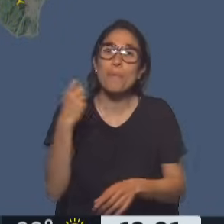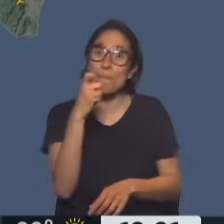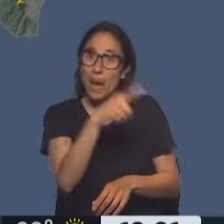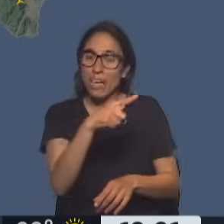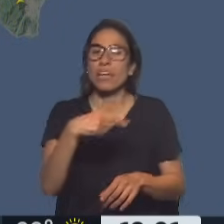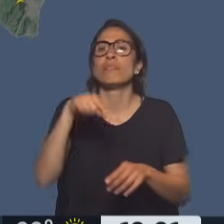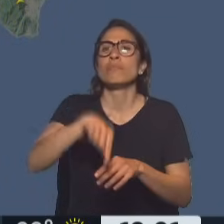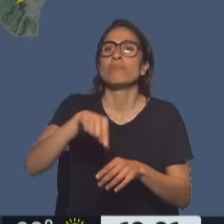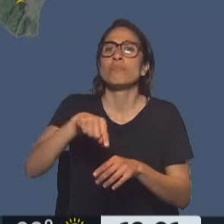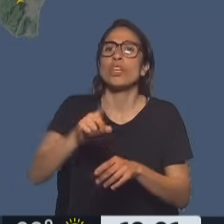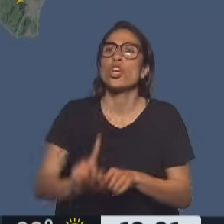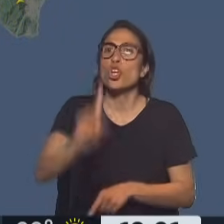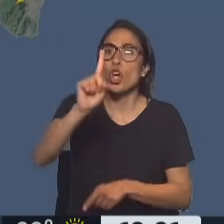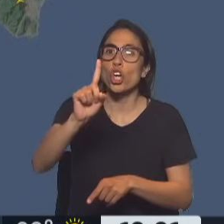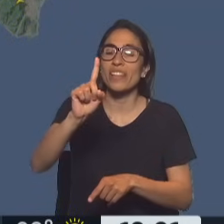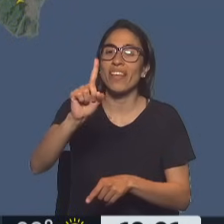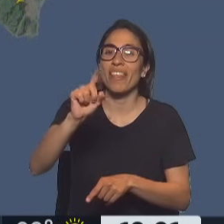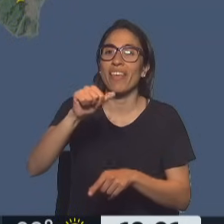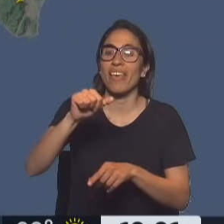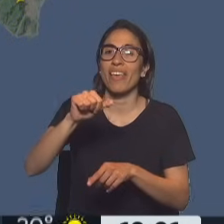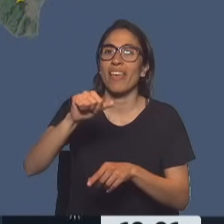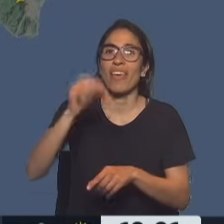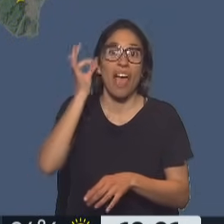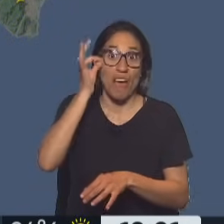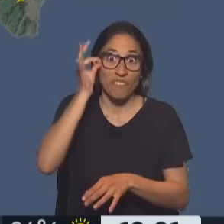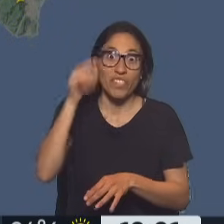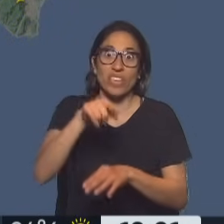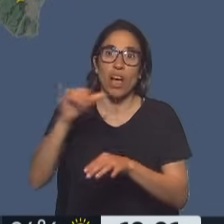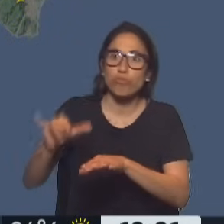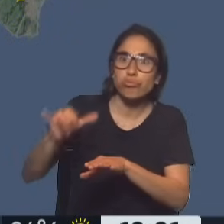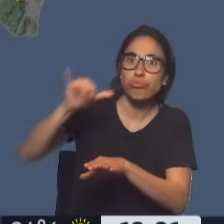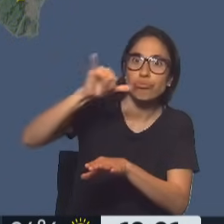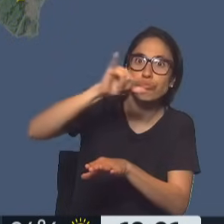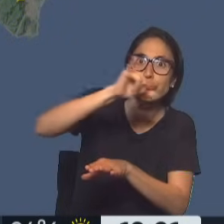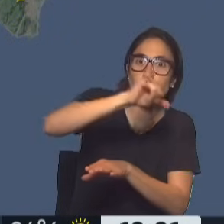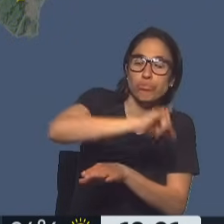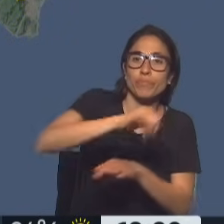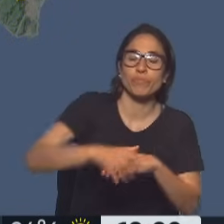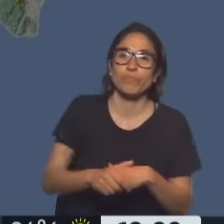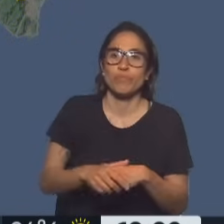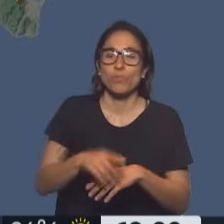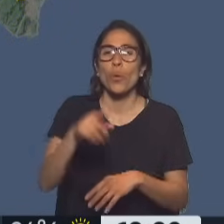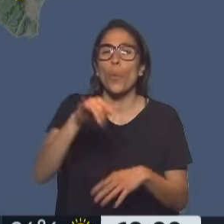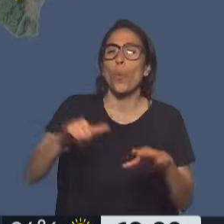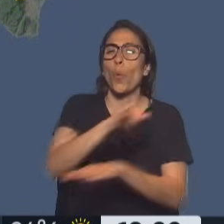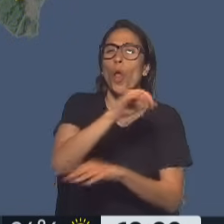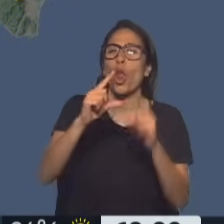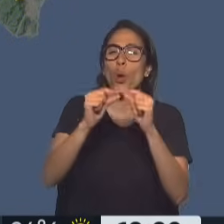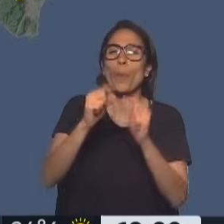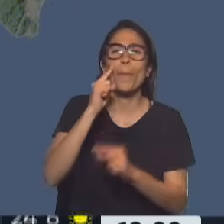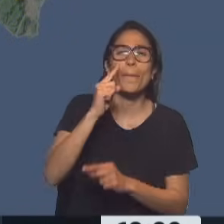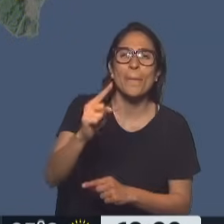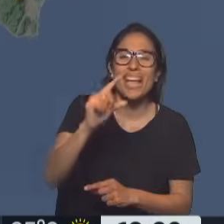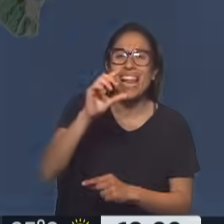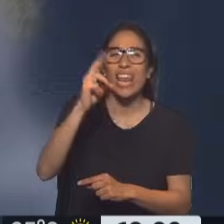África y ya hay tres vuelos de repatriación que han llegado a Roma provenientes de tel aviv vuelo 1091 de aerolíneas argentinas que